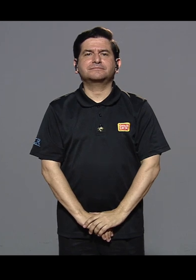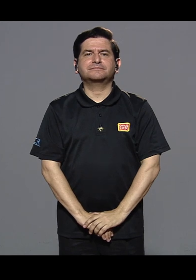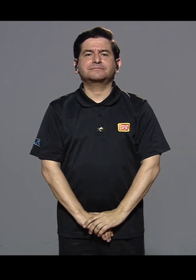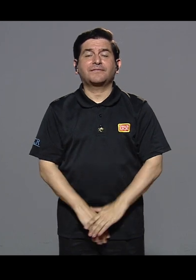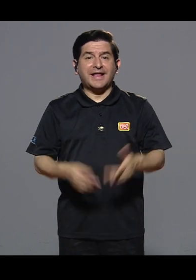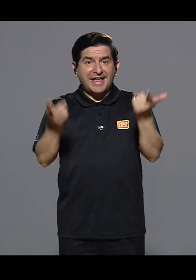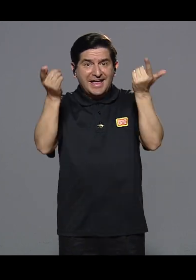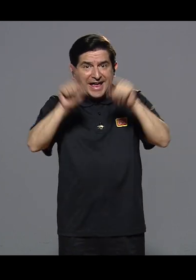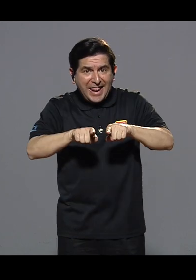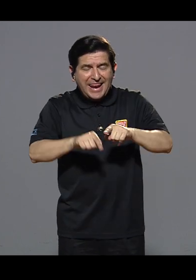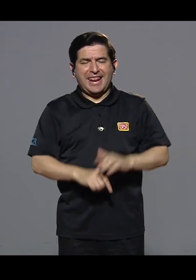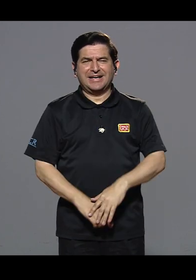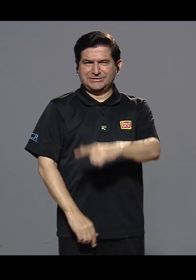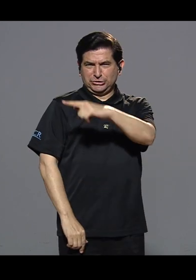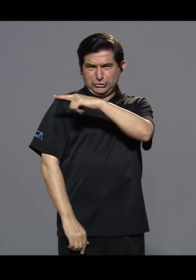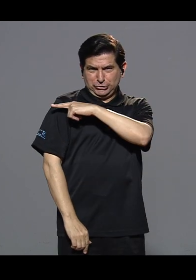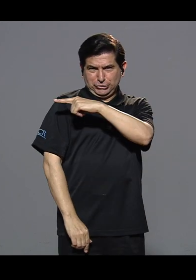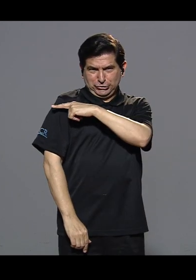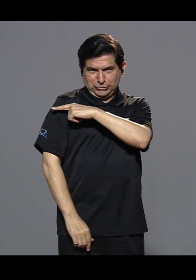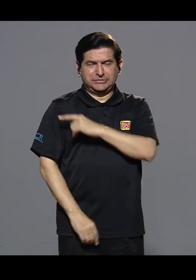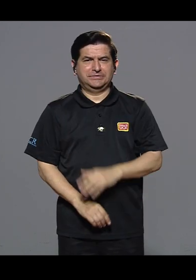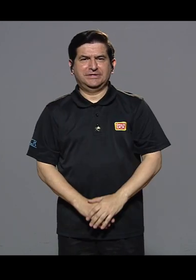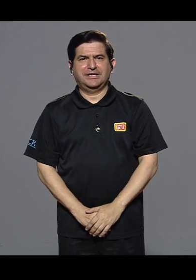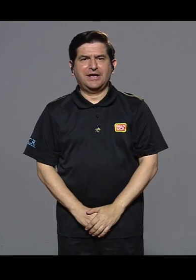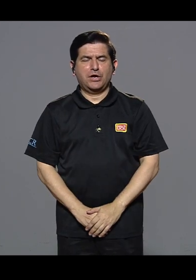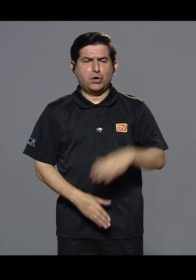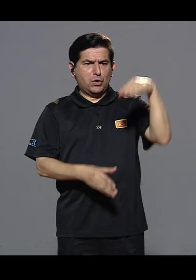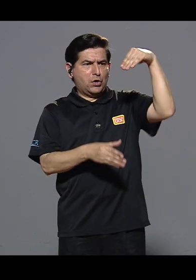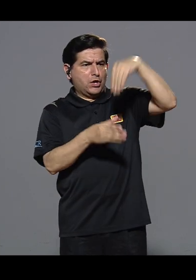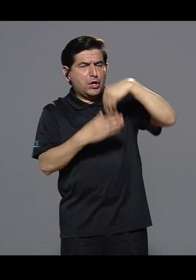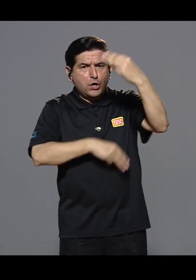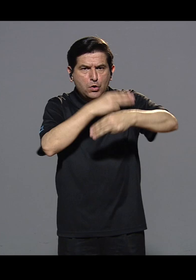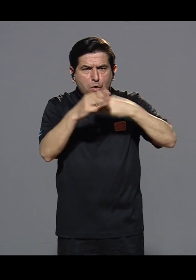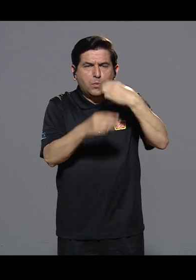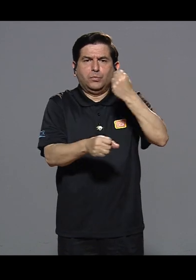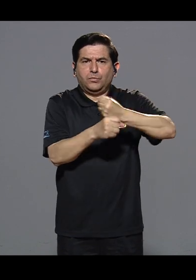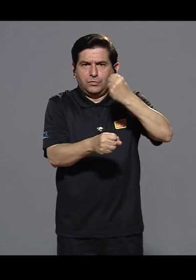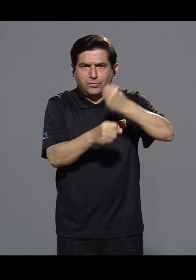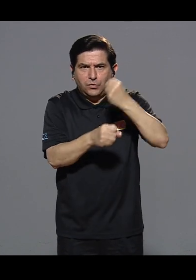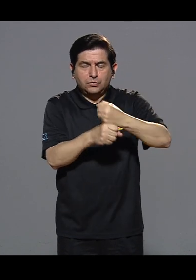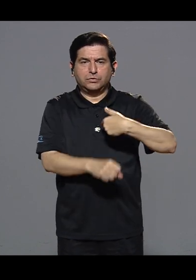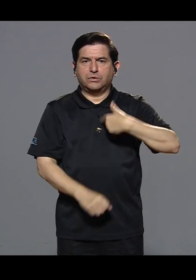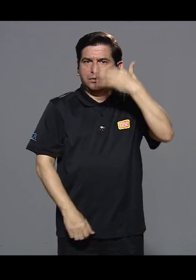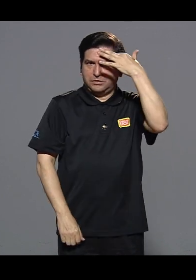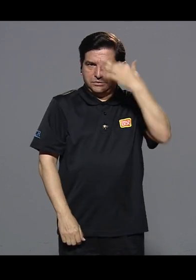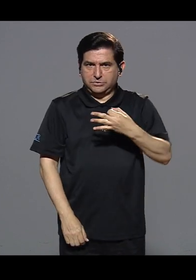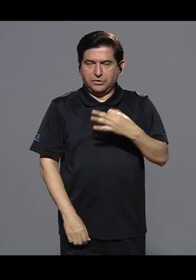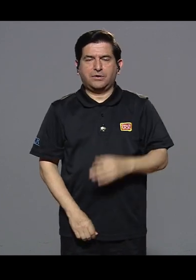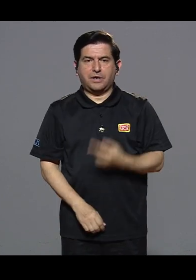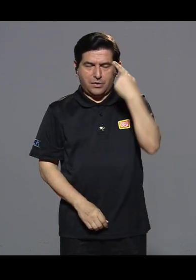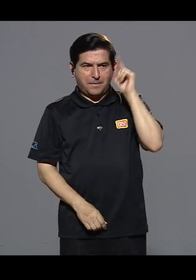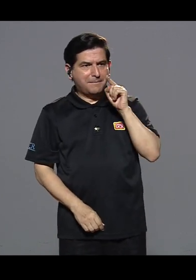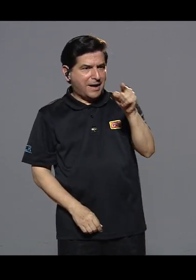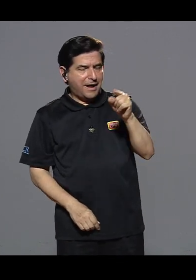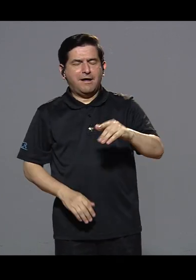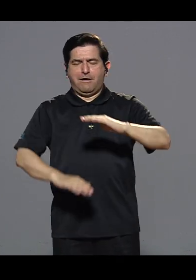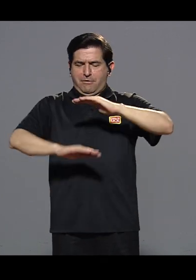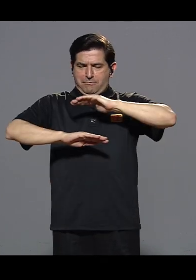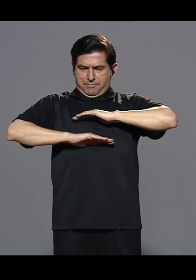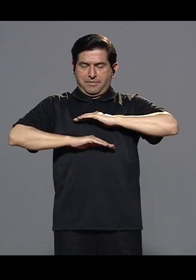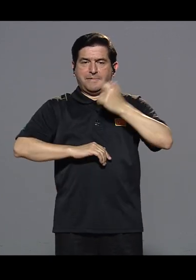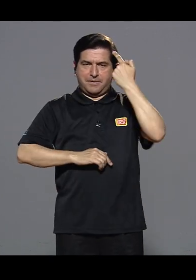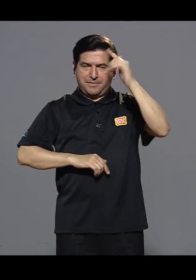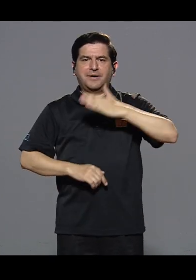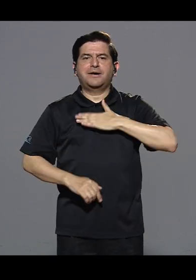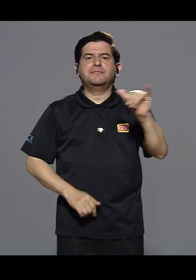El hecho de que Lionel haya logrado incluirse en un mundo laboral me parece para él una gran satisfacción y